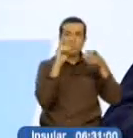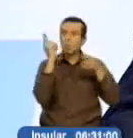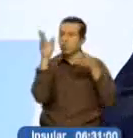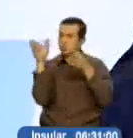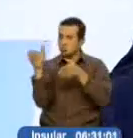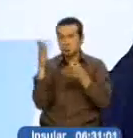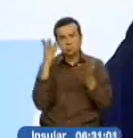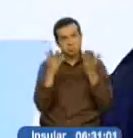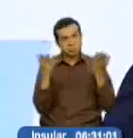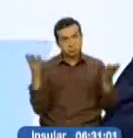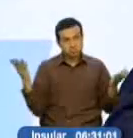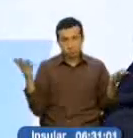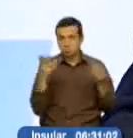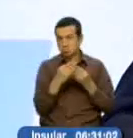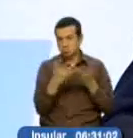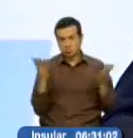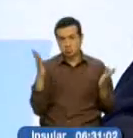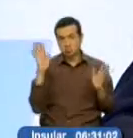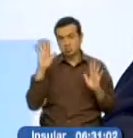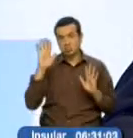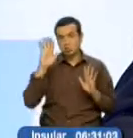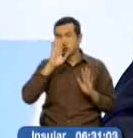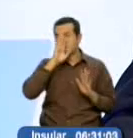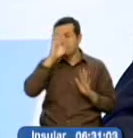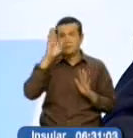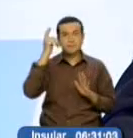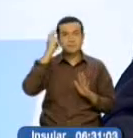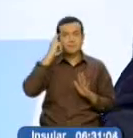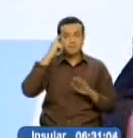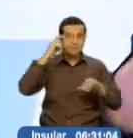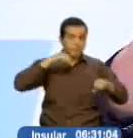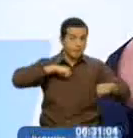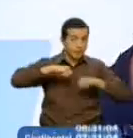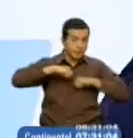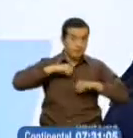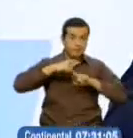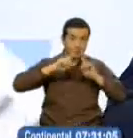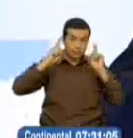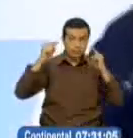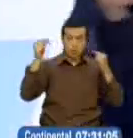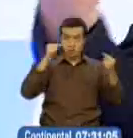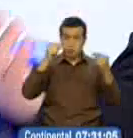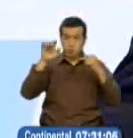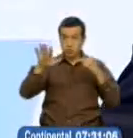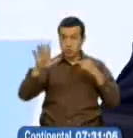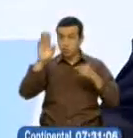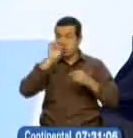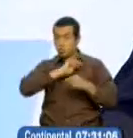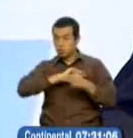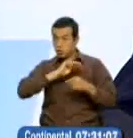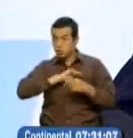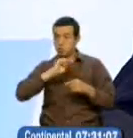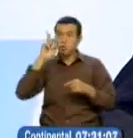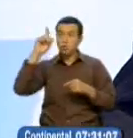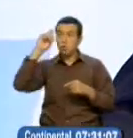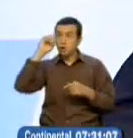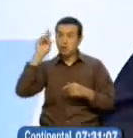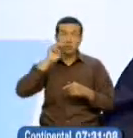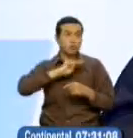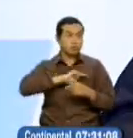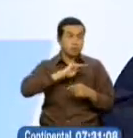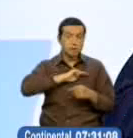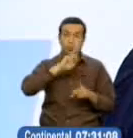muchas posibilidades de inteligentemente actuar siempre concurrentemente, pero si habría una pugna entre el gobierno nacional y un gobierno